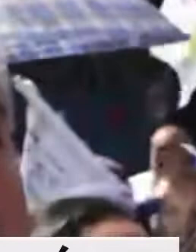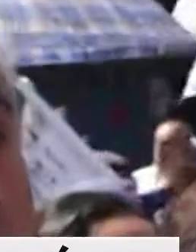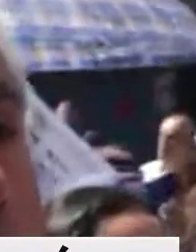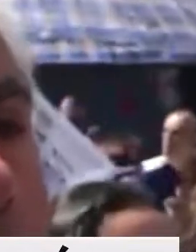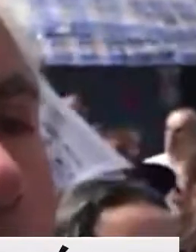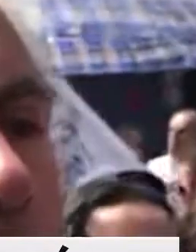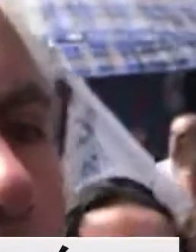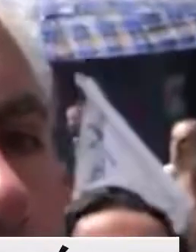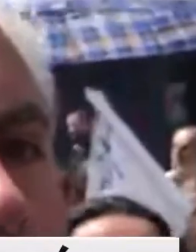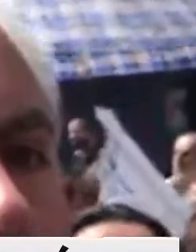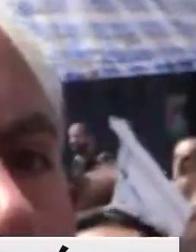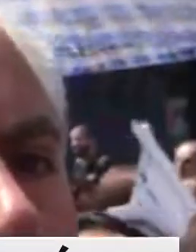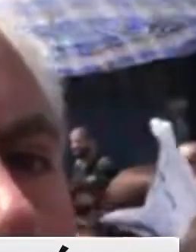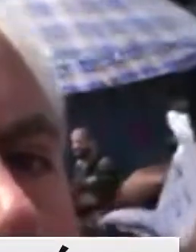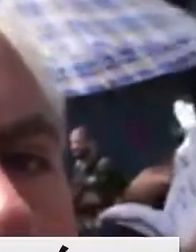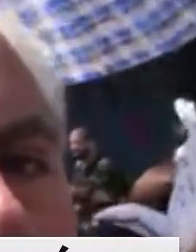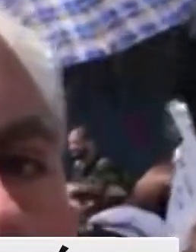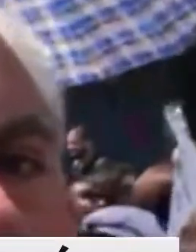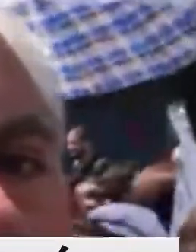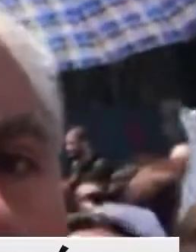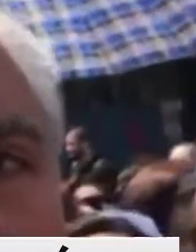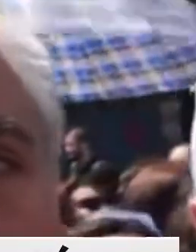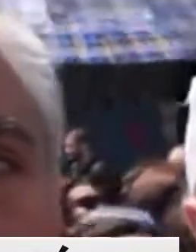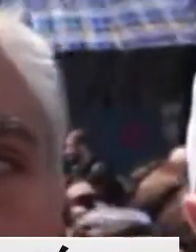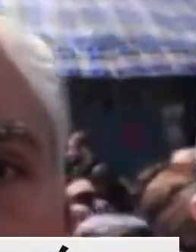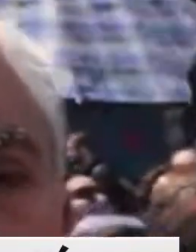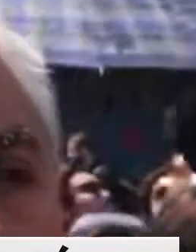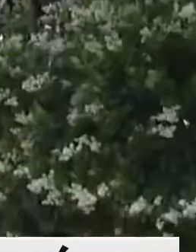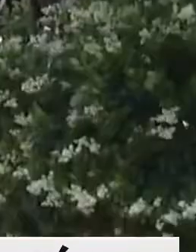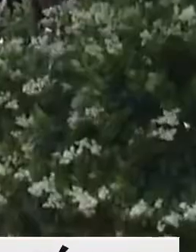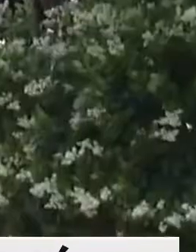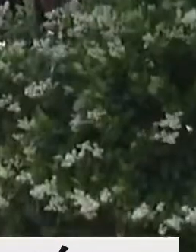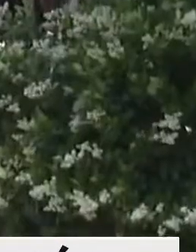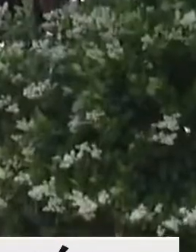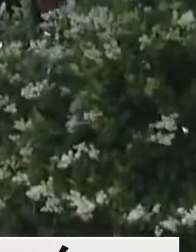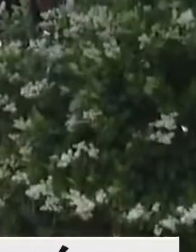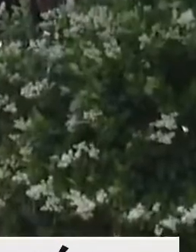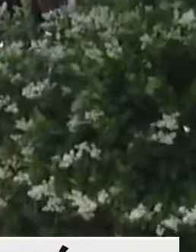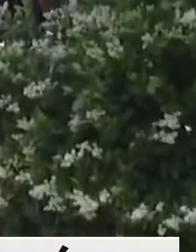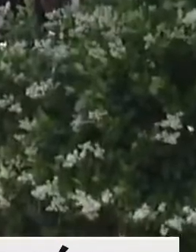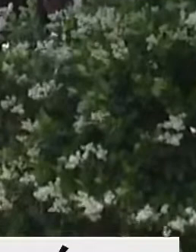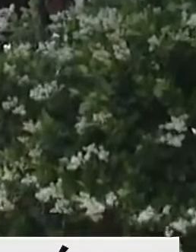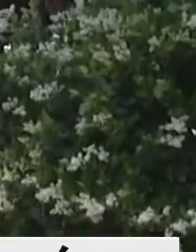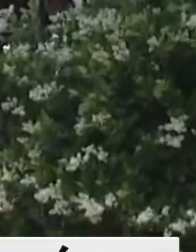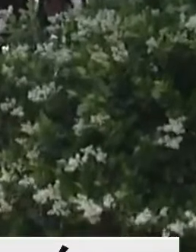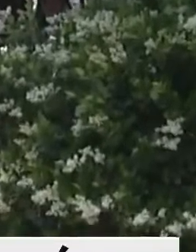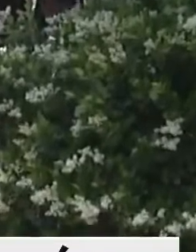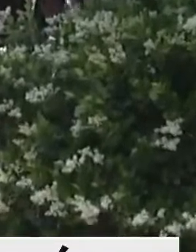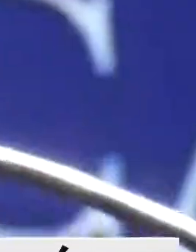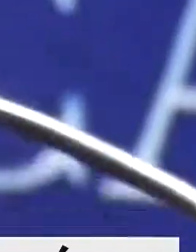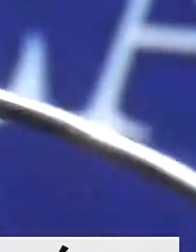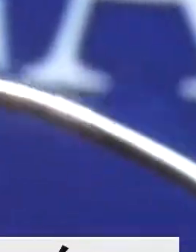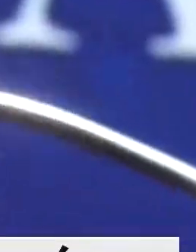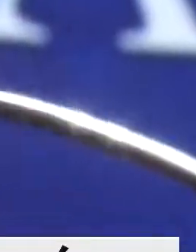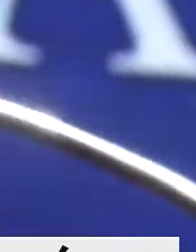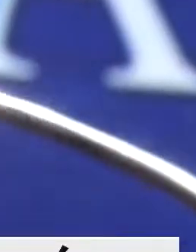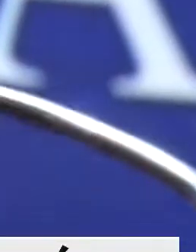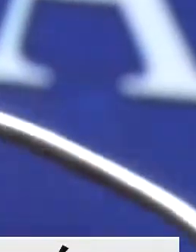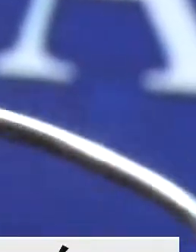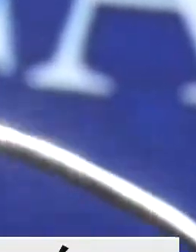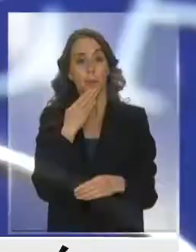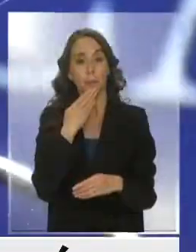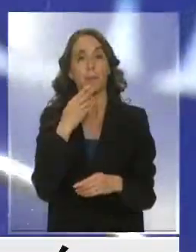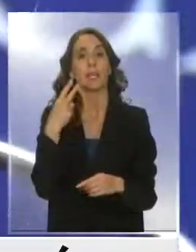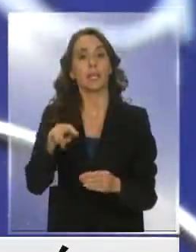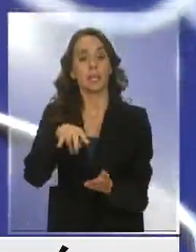tiene legitimidad para tener una nueva democracia y una nueva constitución en Chile. Esta vez las manifestaciones no fueron solo en las calles, sino que en